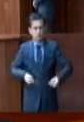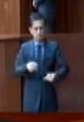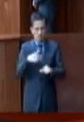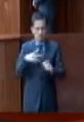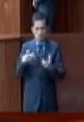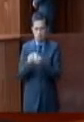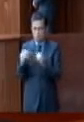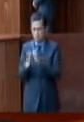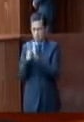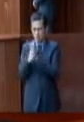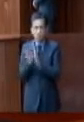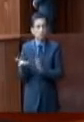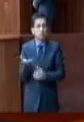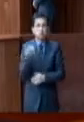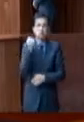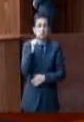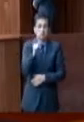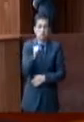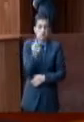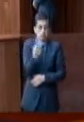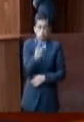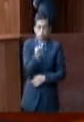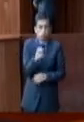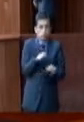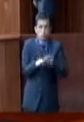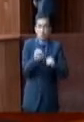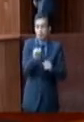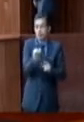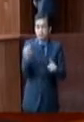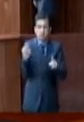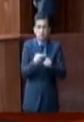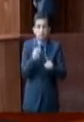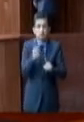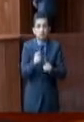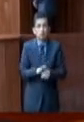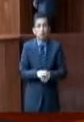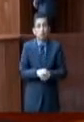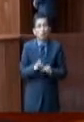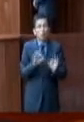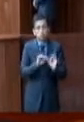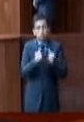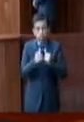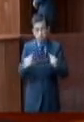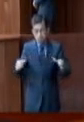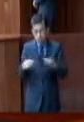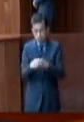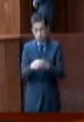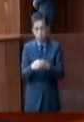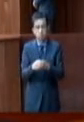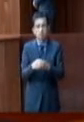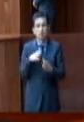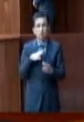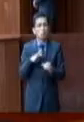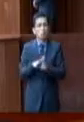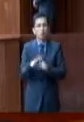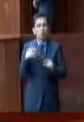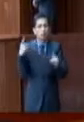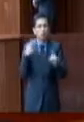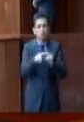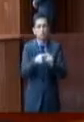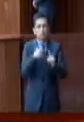bueno pues tienen esa función son asociaciones que tienen como fin